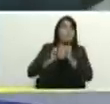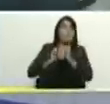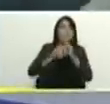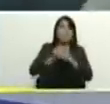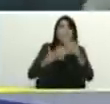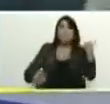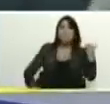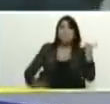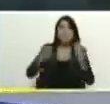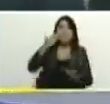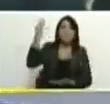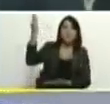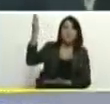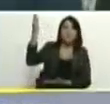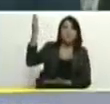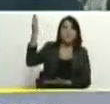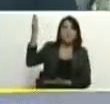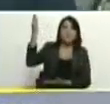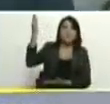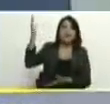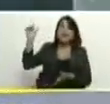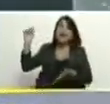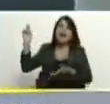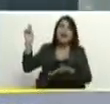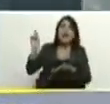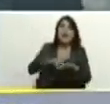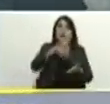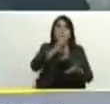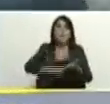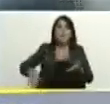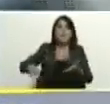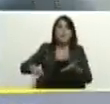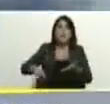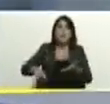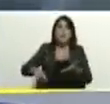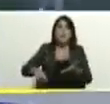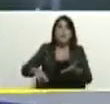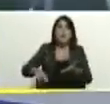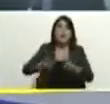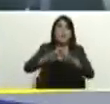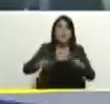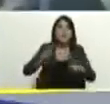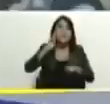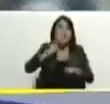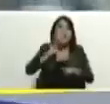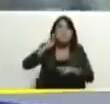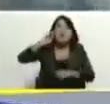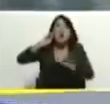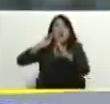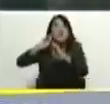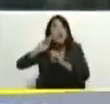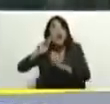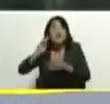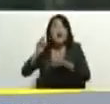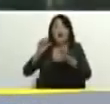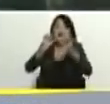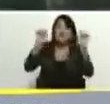Eliminó de tajo el carácter bolivariano de la República.